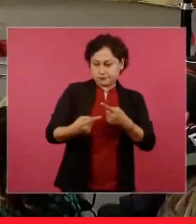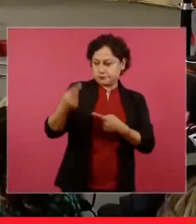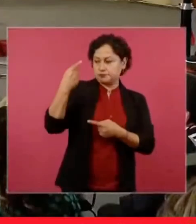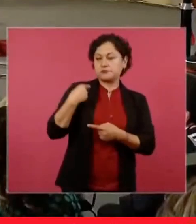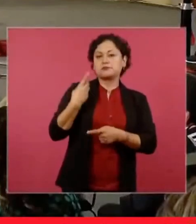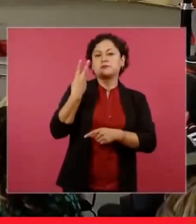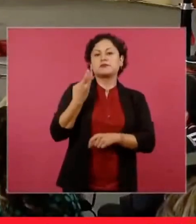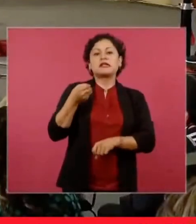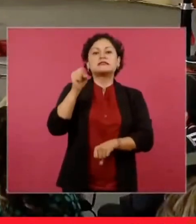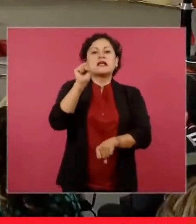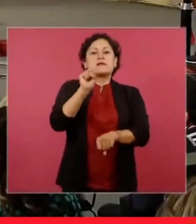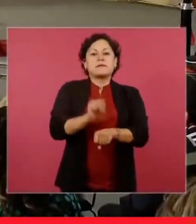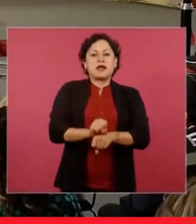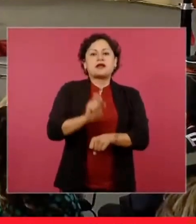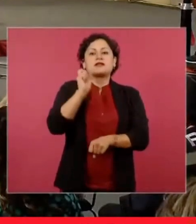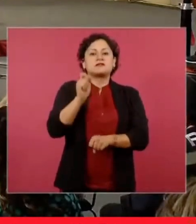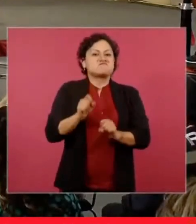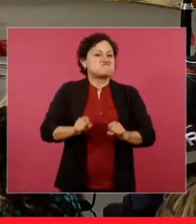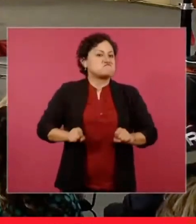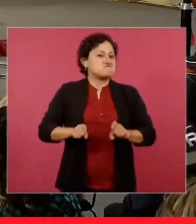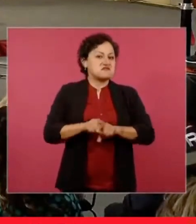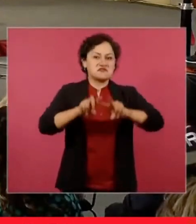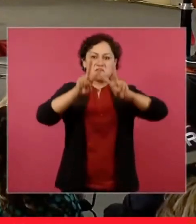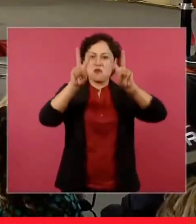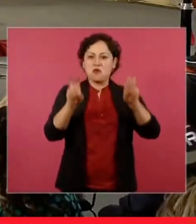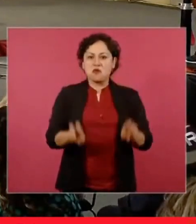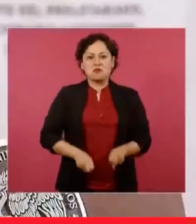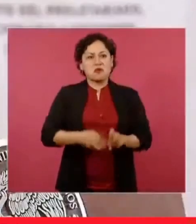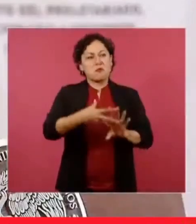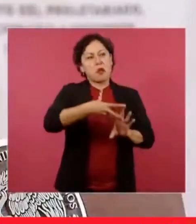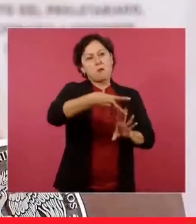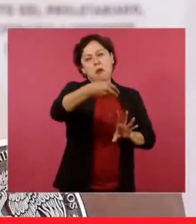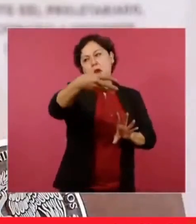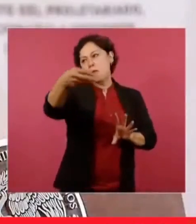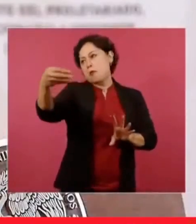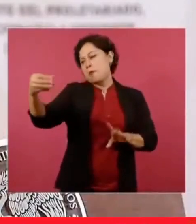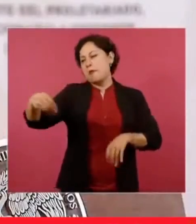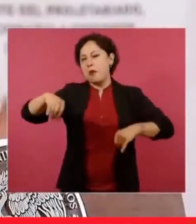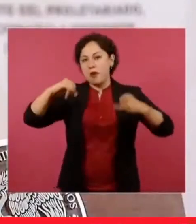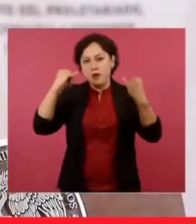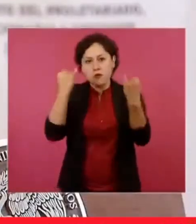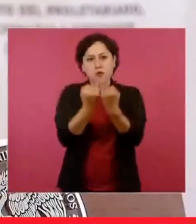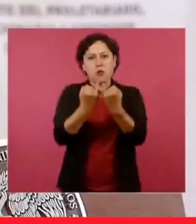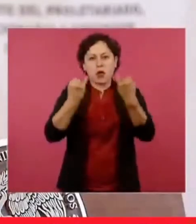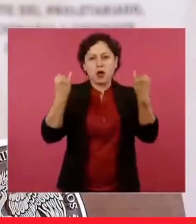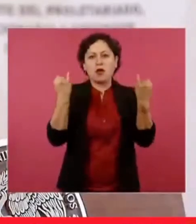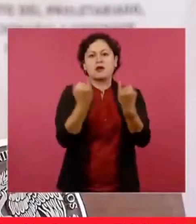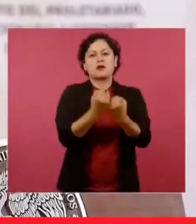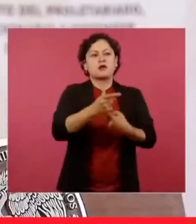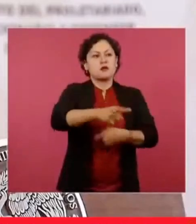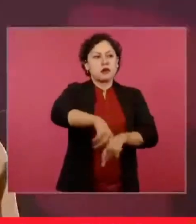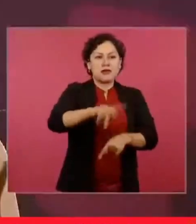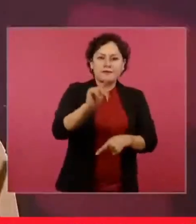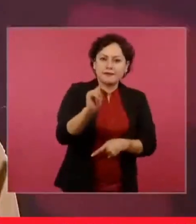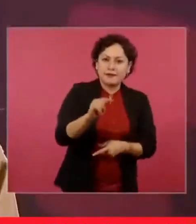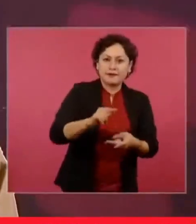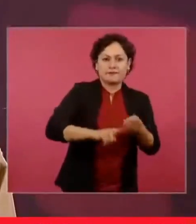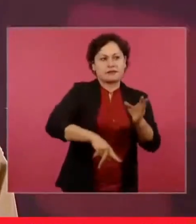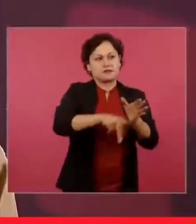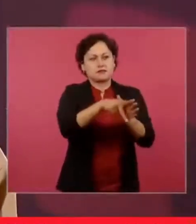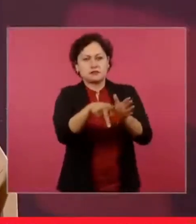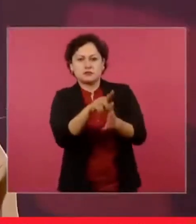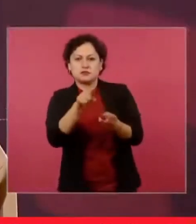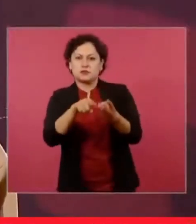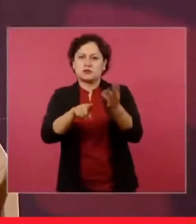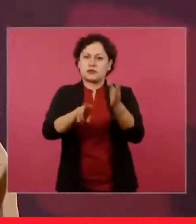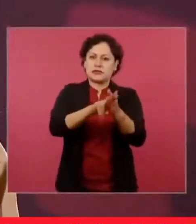nado sincronizado con el tema de apagones en medios, redes, opinadores, radio, televisión? Al día